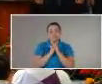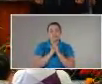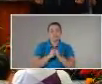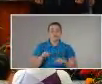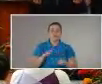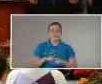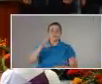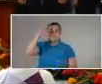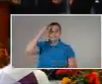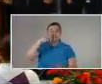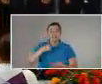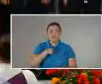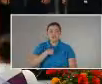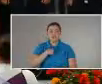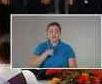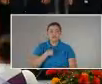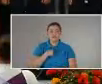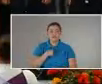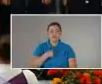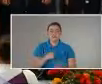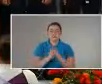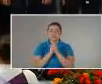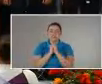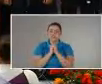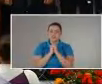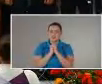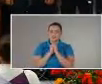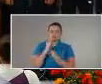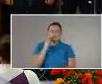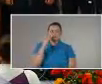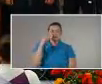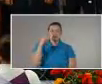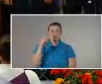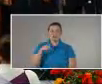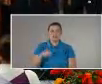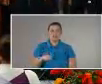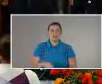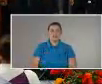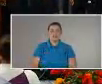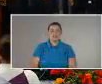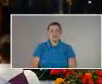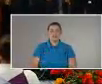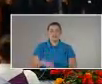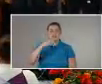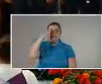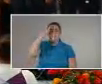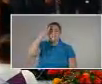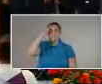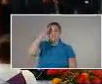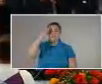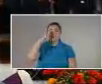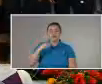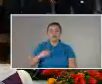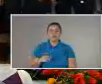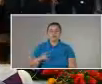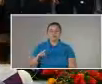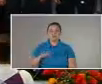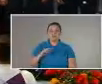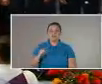¿verdad? Le rogamos al Señor que hable a nuestras vidas. Sabemos que estamos bajo un propósito de